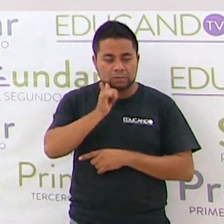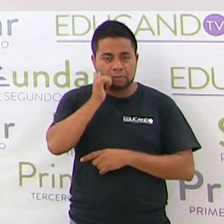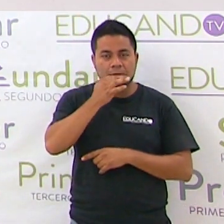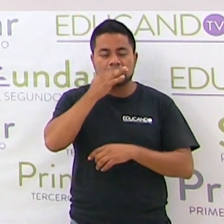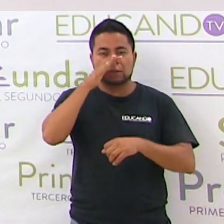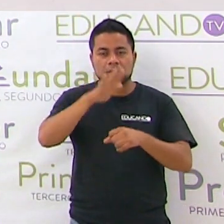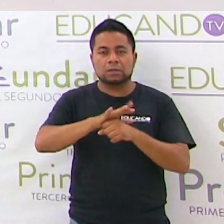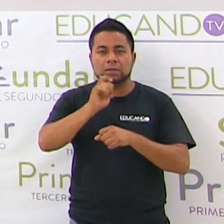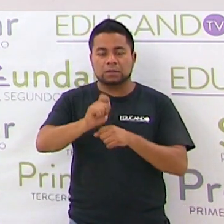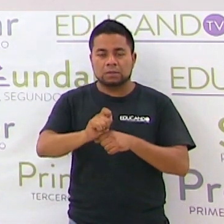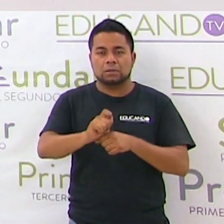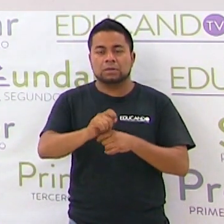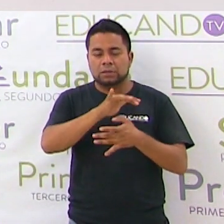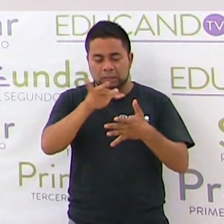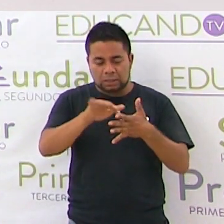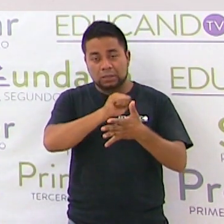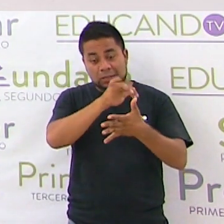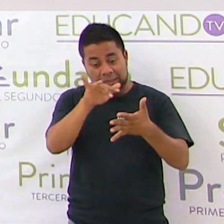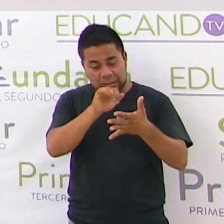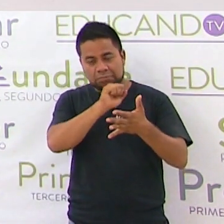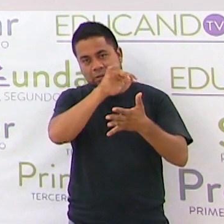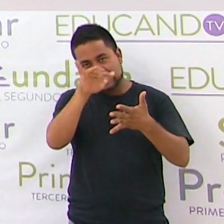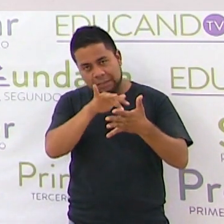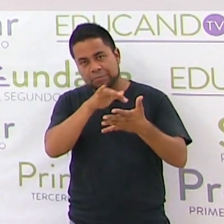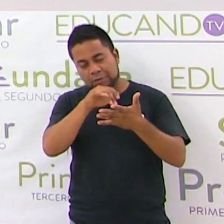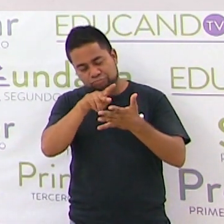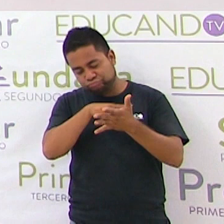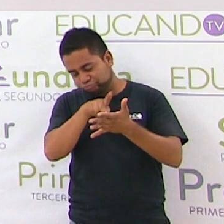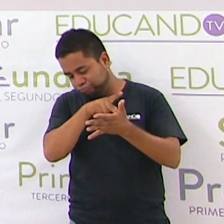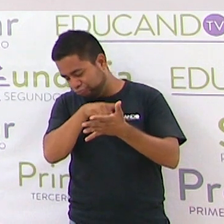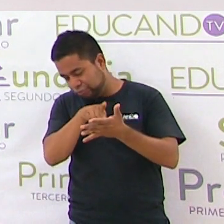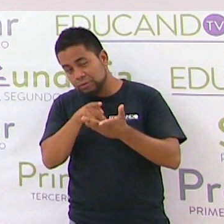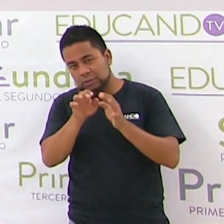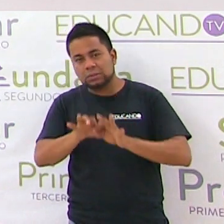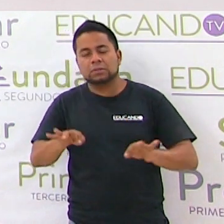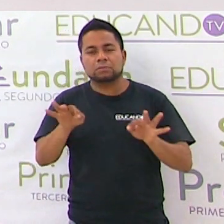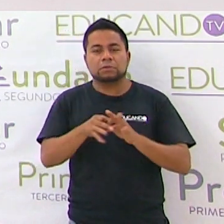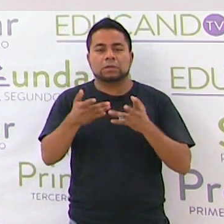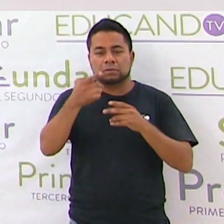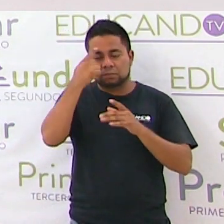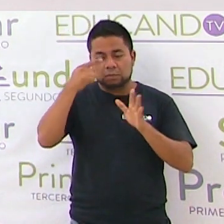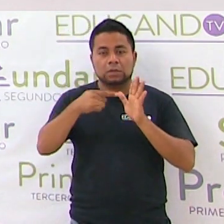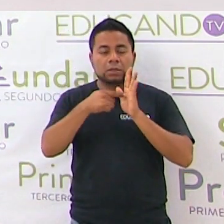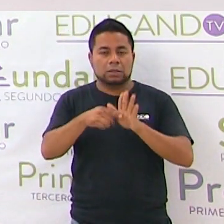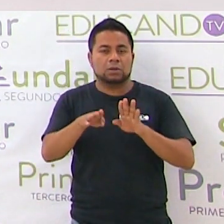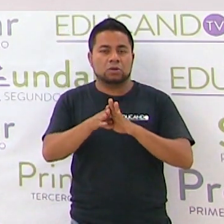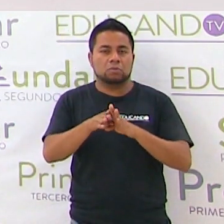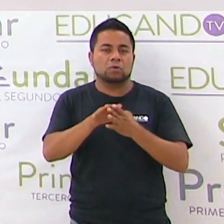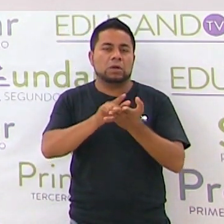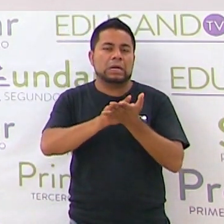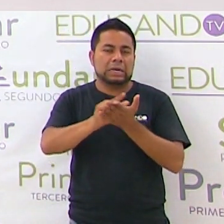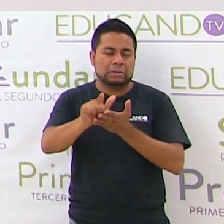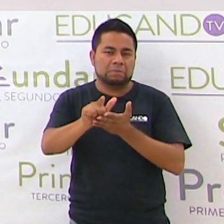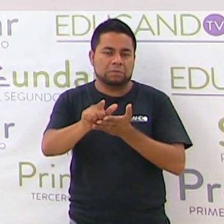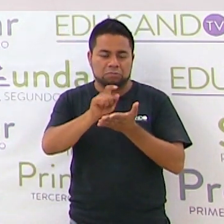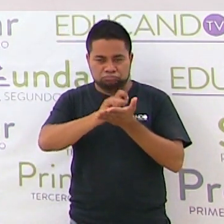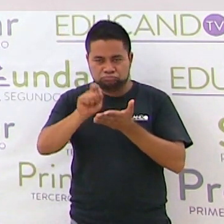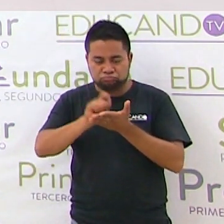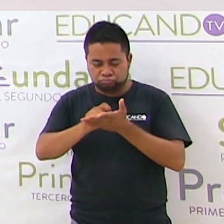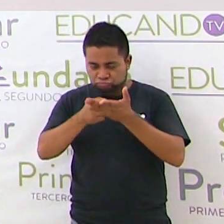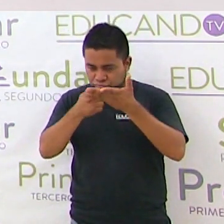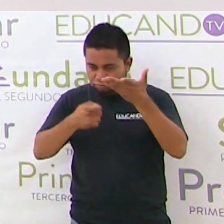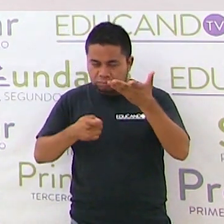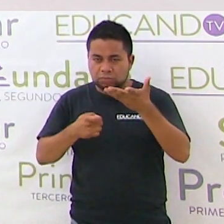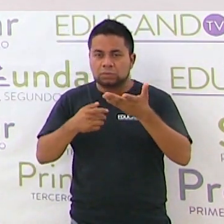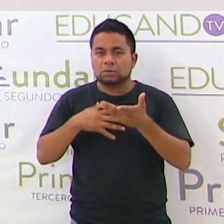repetir, leer, releer, releer. Es muy importante hacerlo para presentar un trabajo limpio. Un